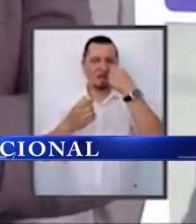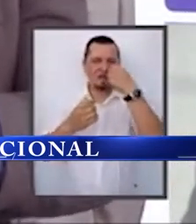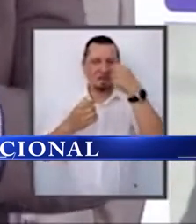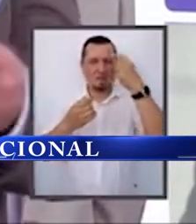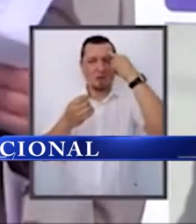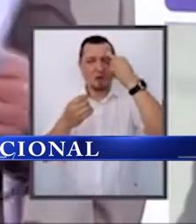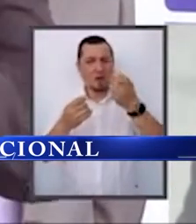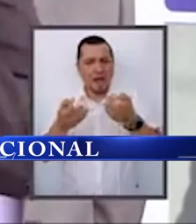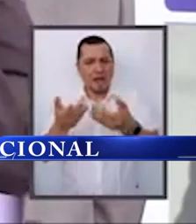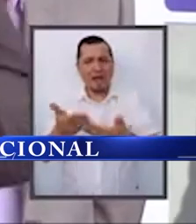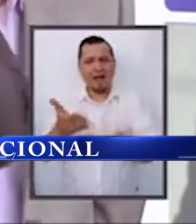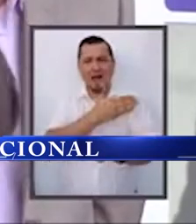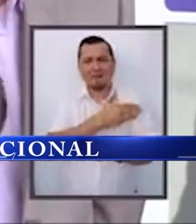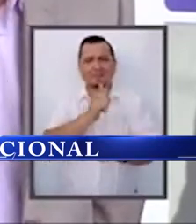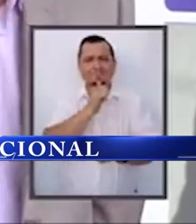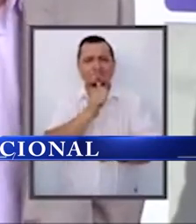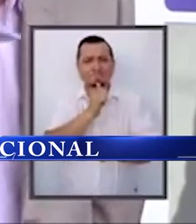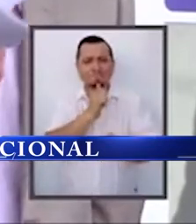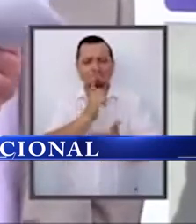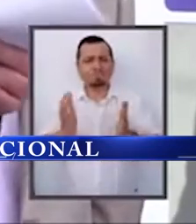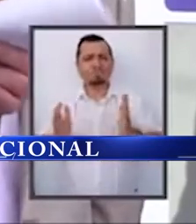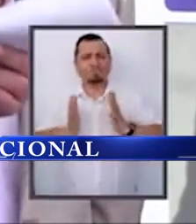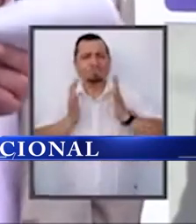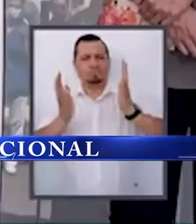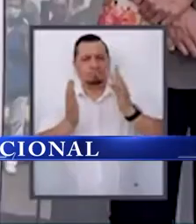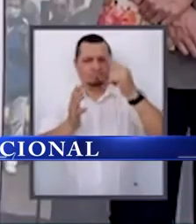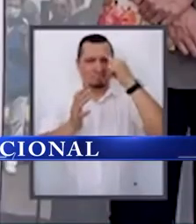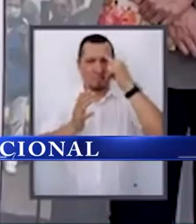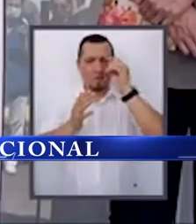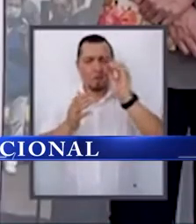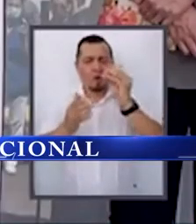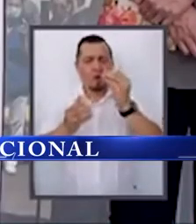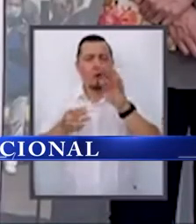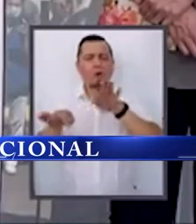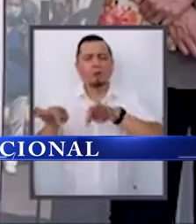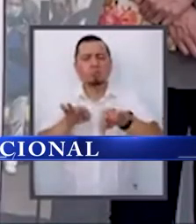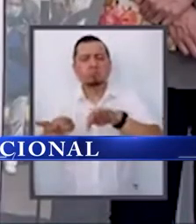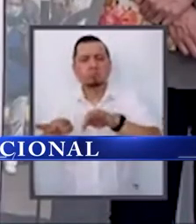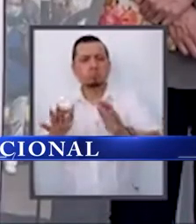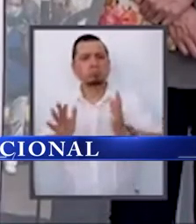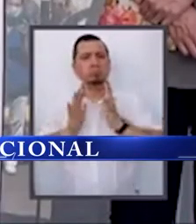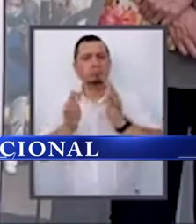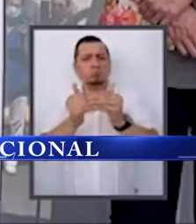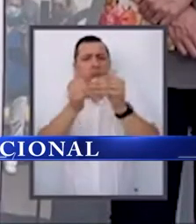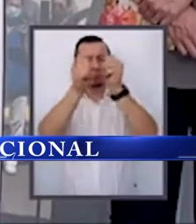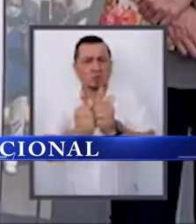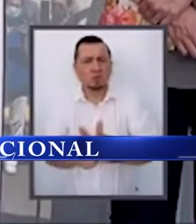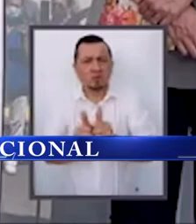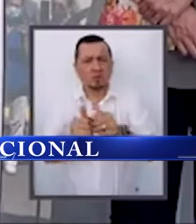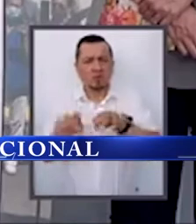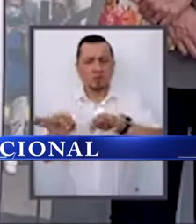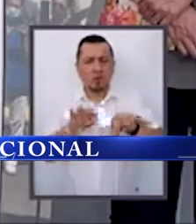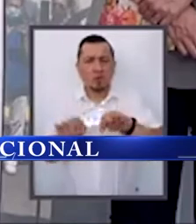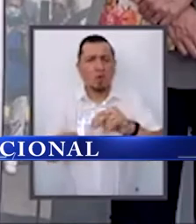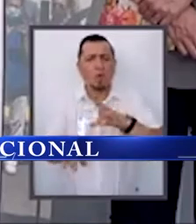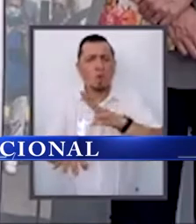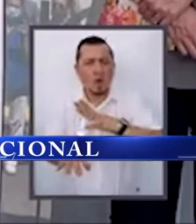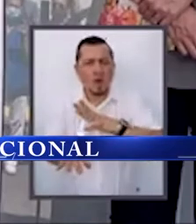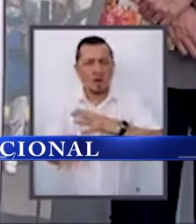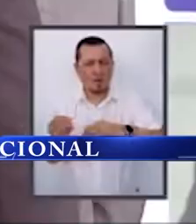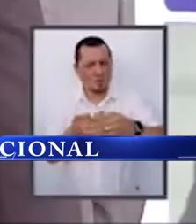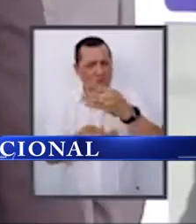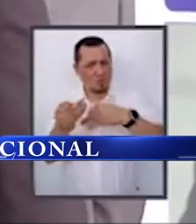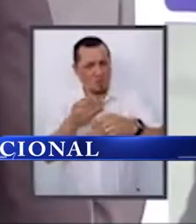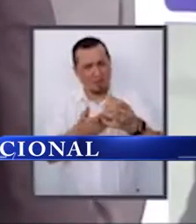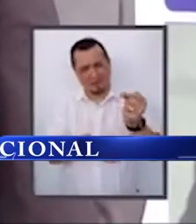5,139 trabajadores eventuales de nuestro sistema de salud van a tener la posibilidad de recibir